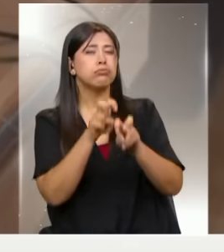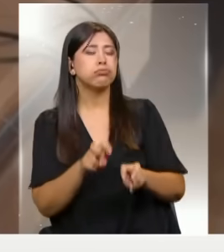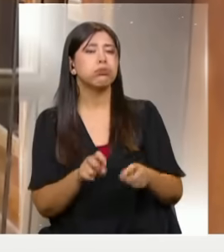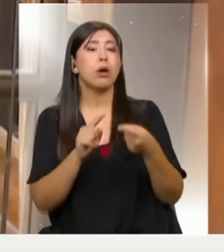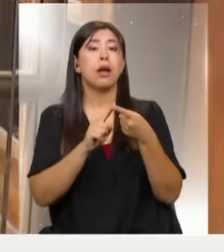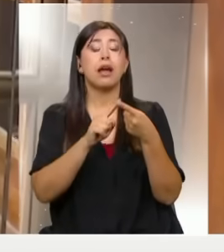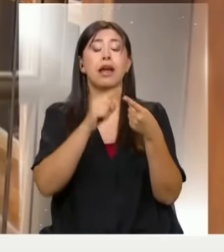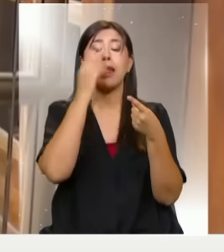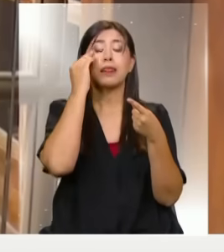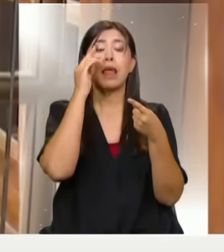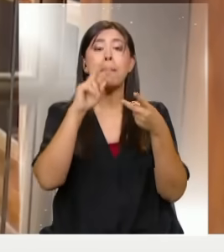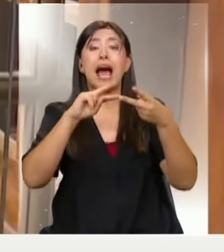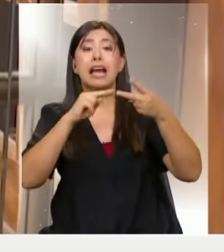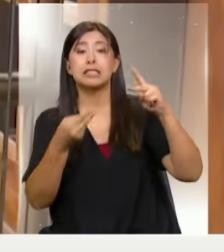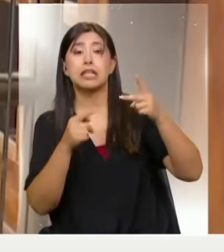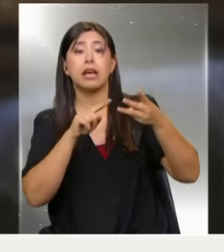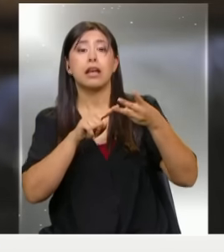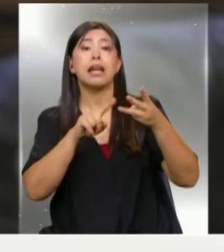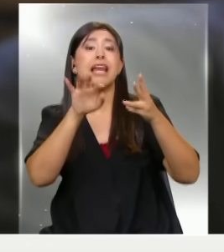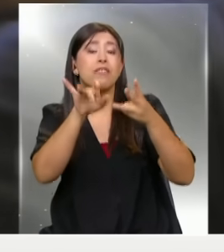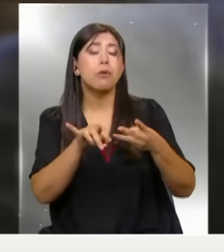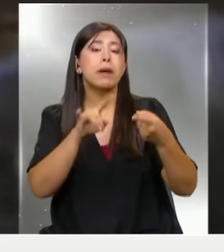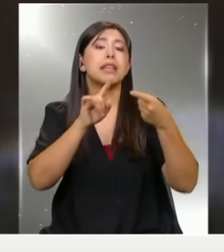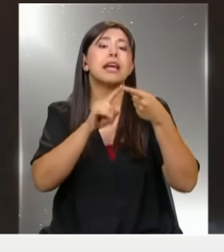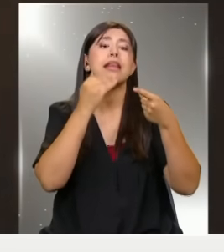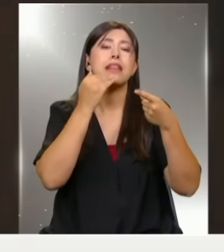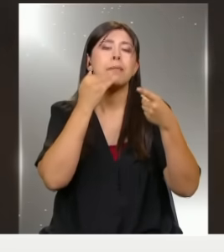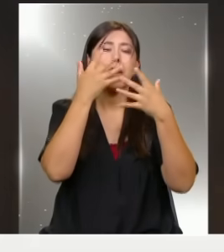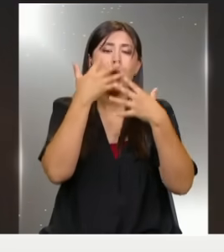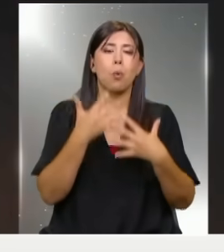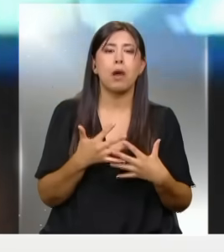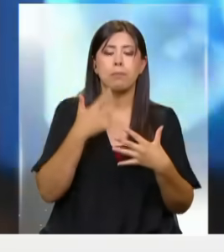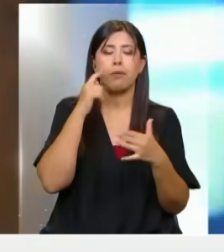un experto en ADN y uno en informática. Todo